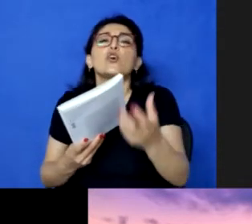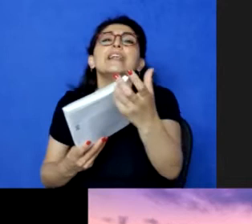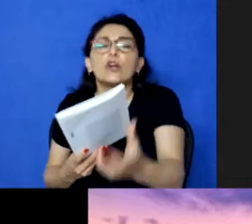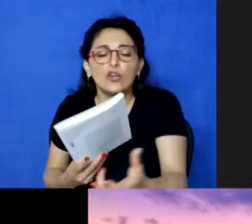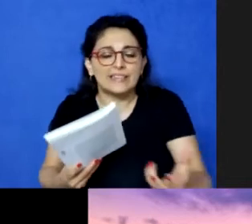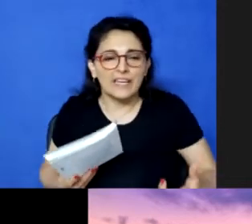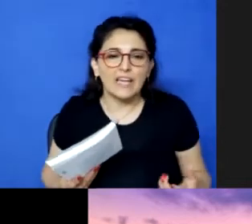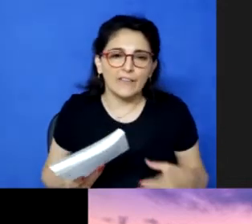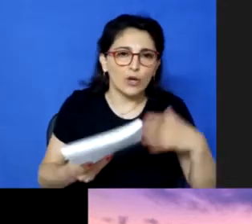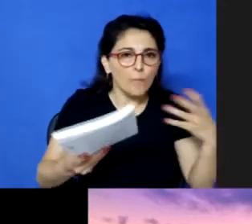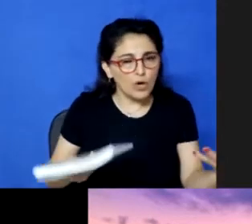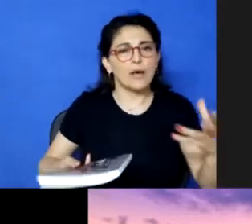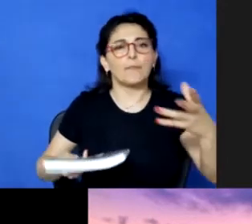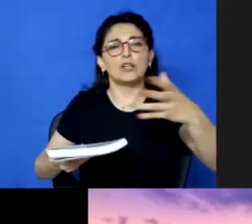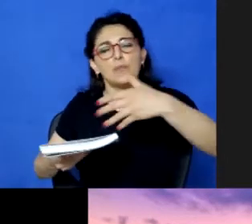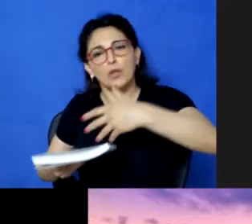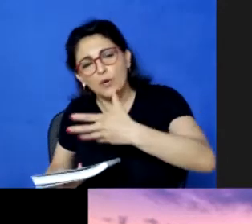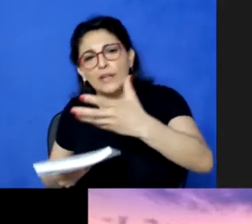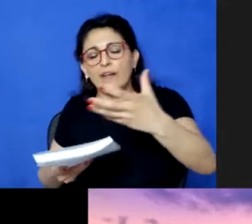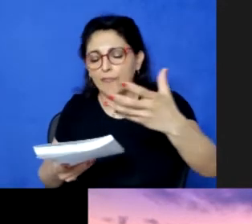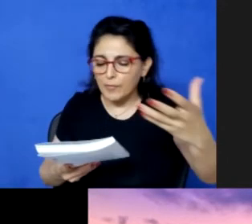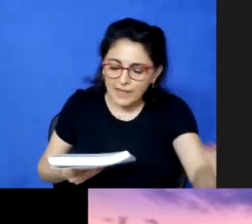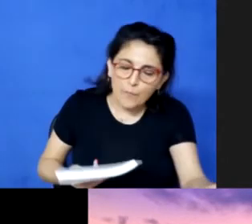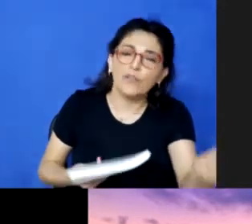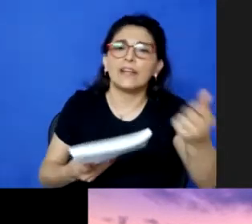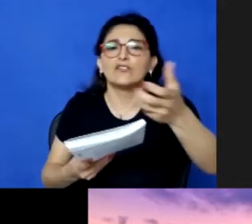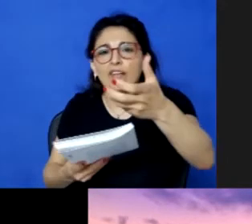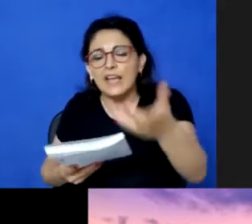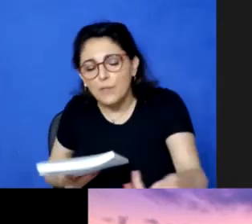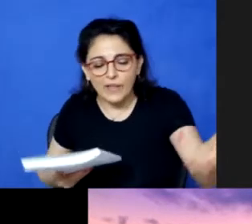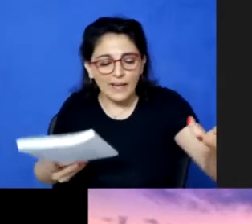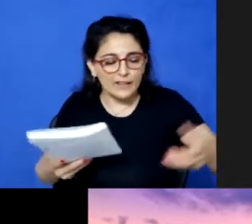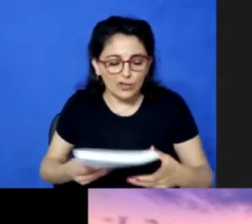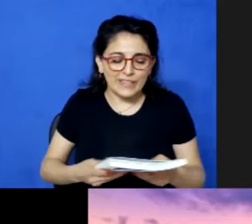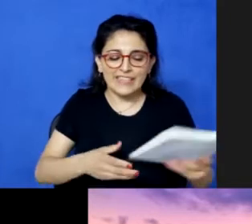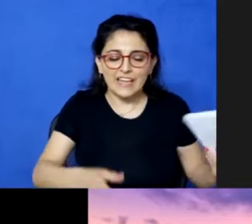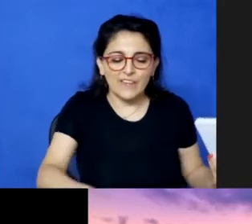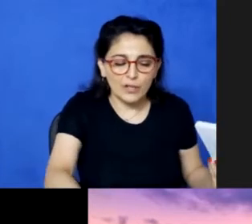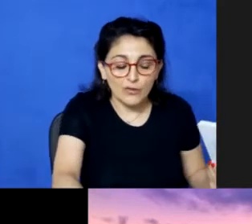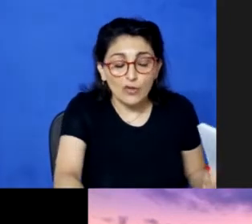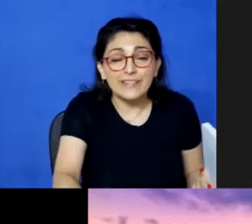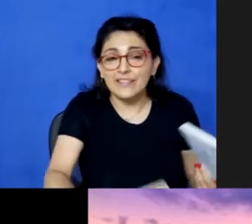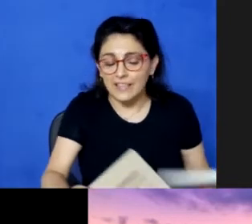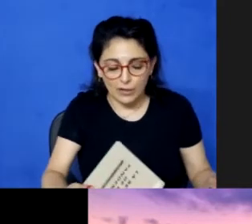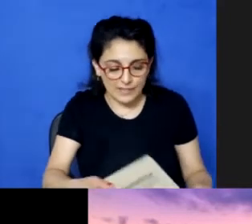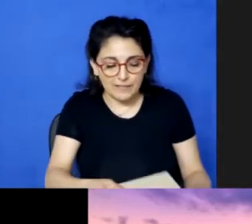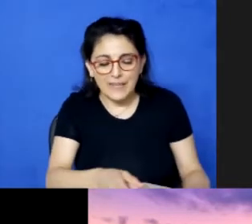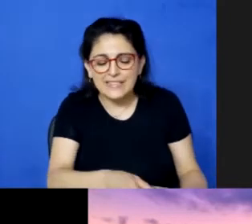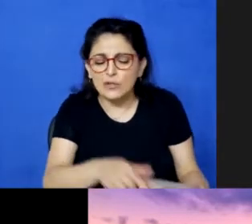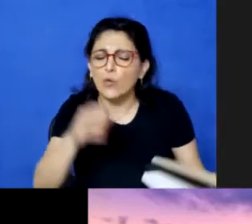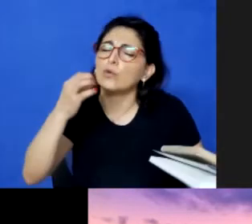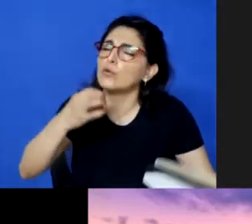libros, yo elijo los que tienen que ver con moda, periodismo de moda, las formas de la moda, la historia de la moda, todo lo que tiene que ver